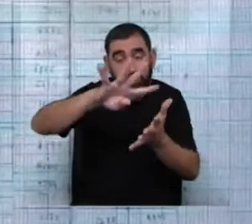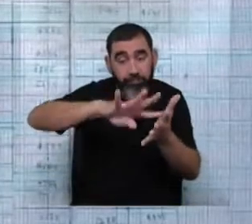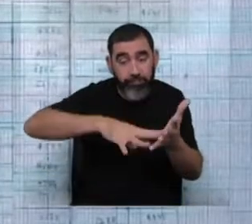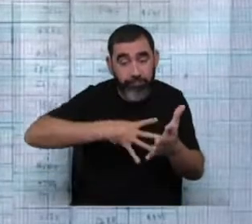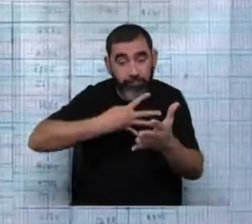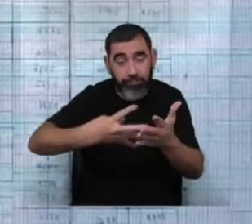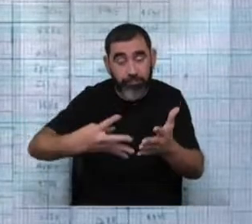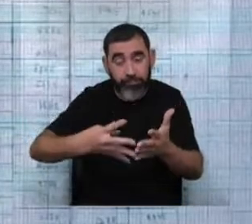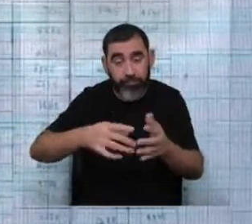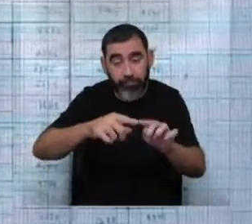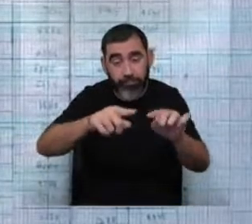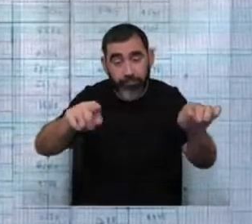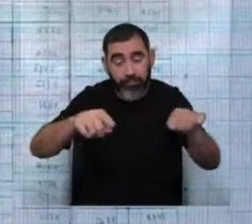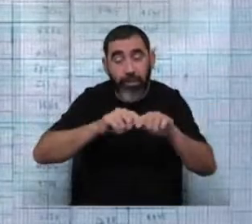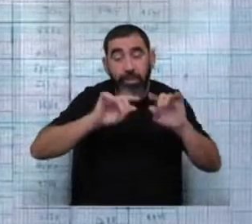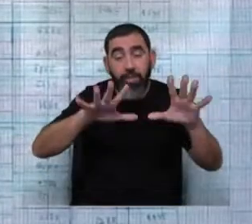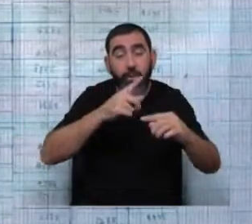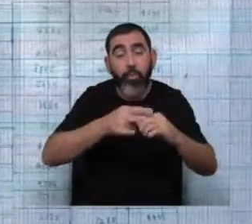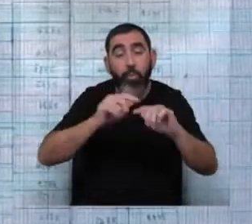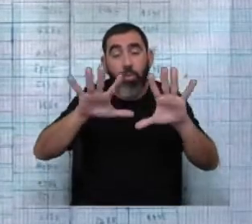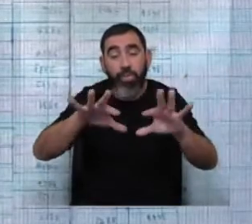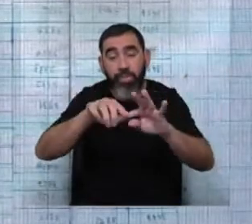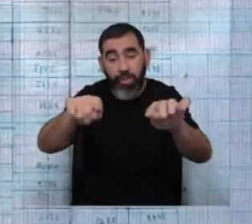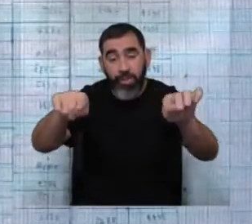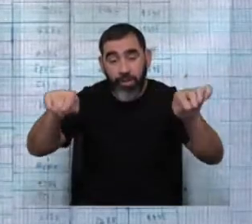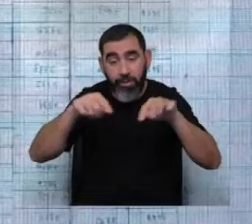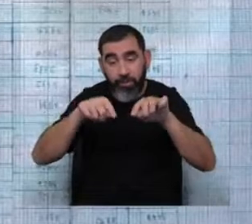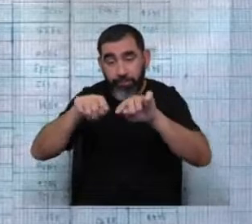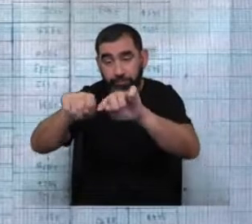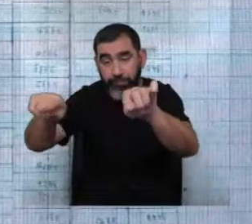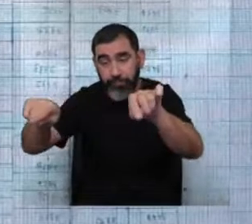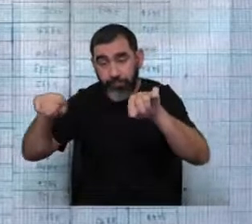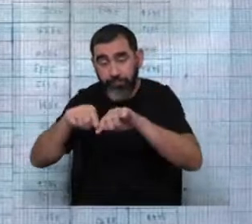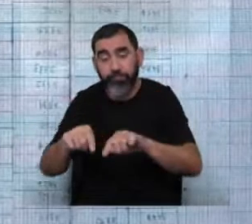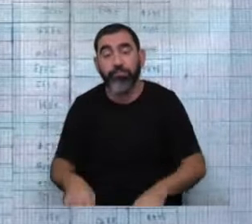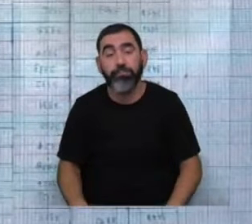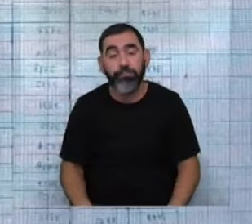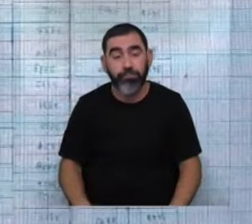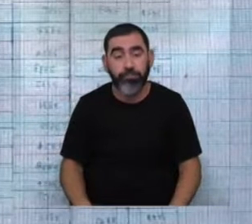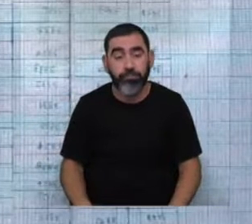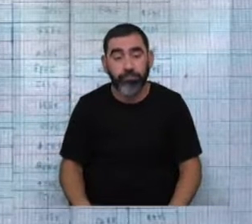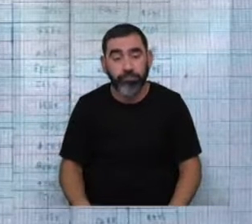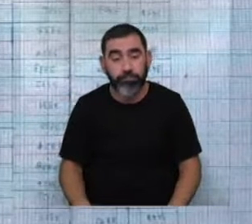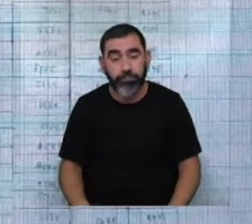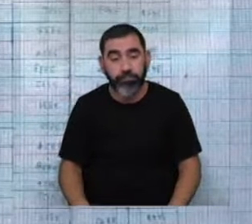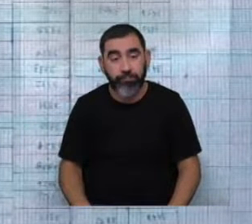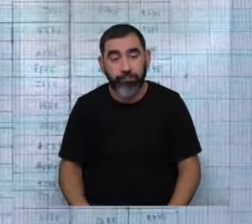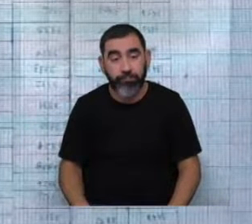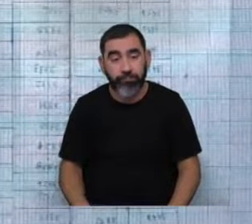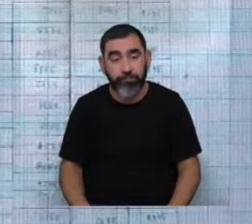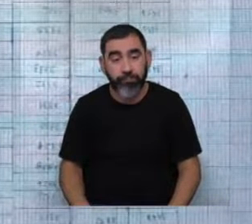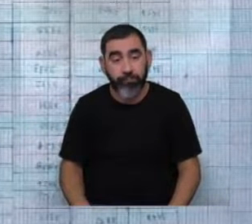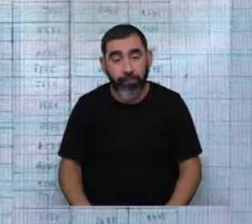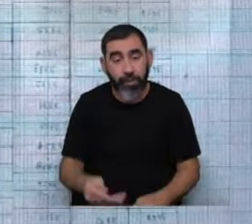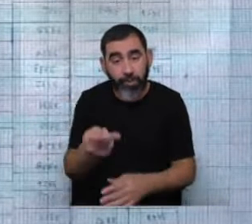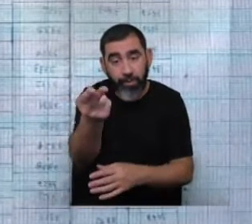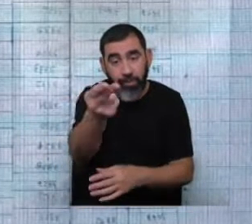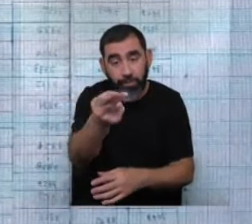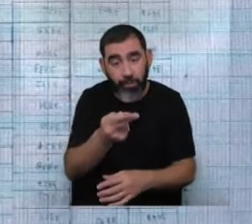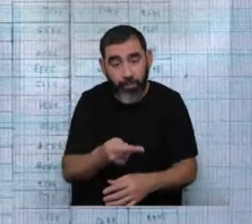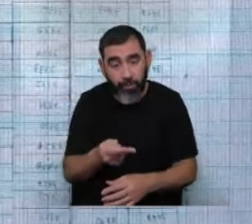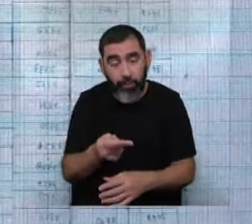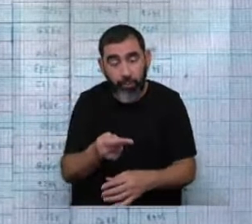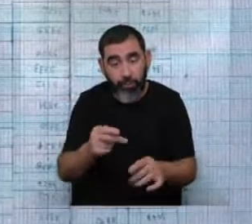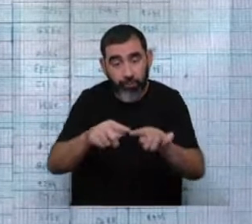tiene retículas que son de 10 por 10. ¿Qué es lo que estamos viendo ahora en pantalla? Ahí hay un mapa dibujado, digamos, previo, y sobre ese mapa